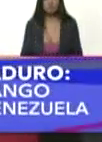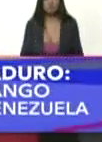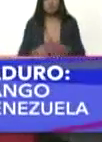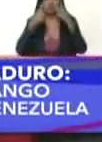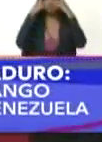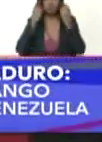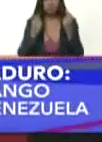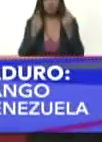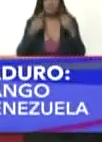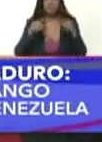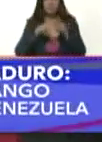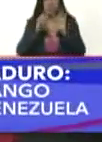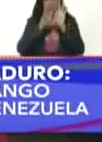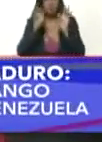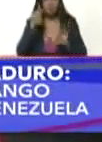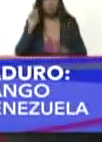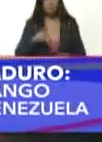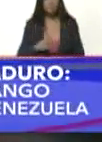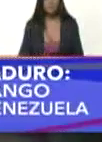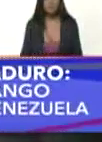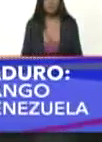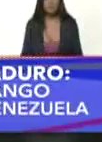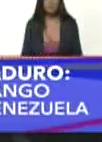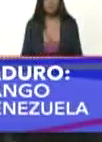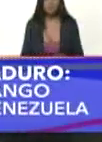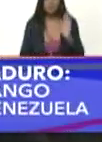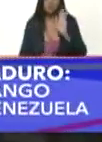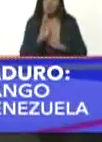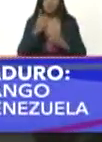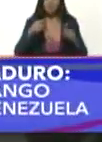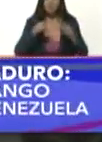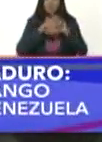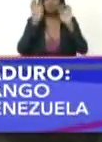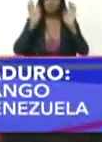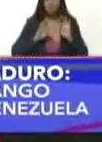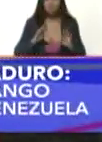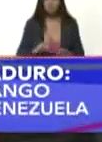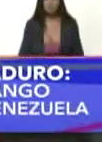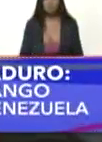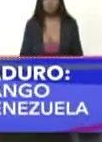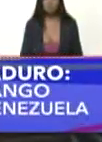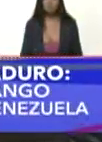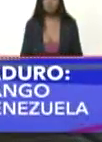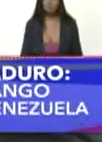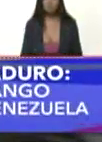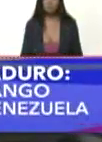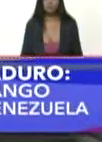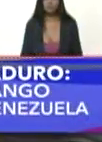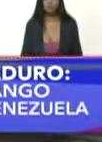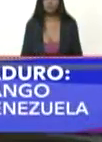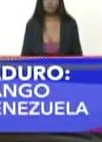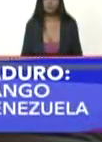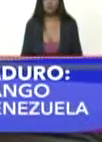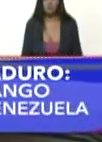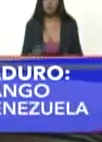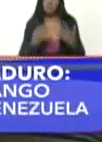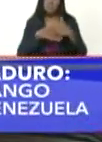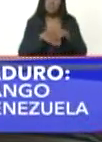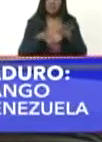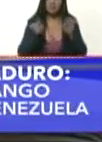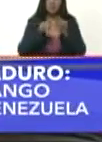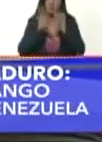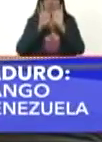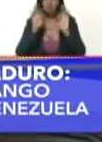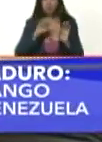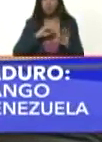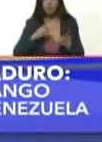profesionales, el crecimiento, la elevación, el ascenso integral